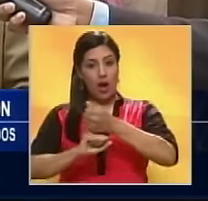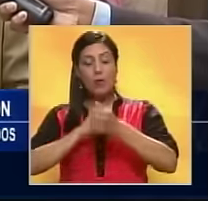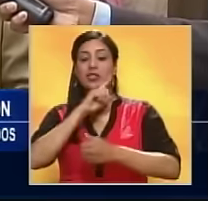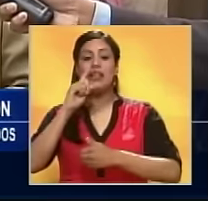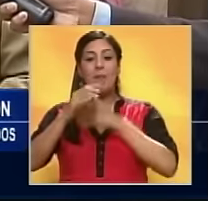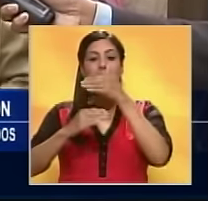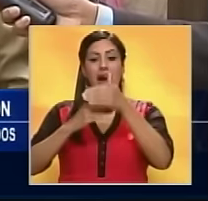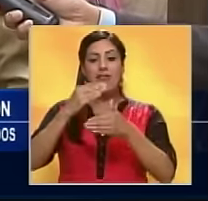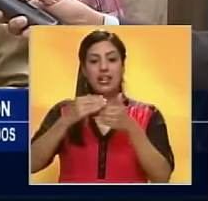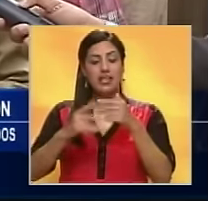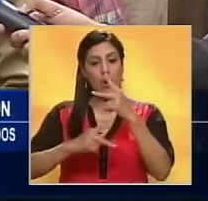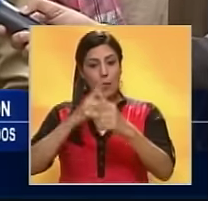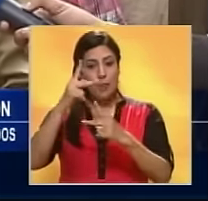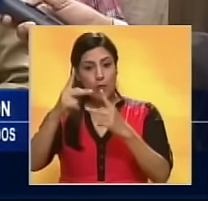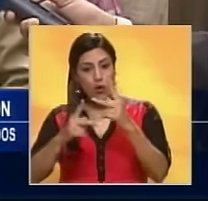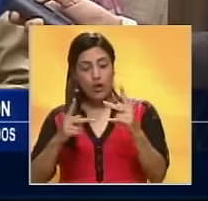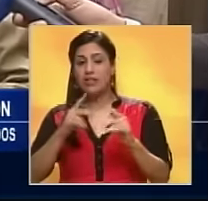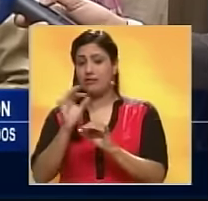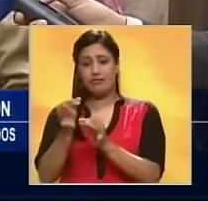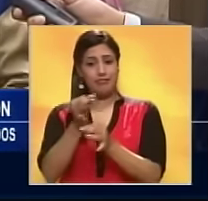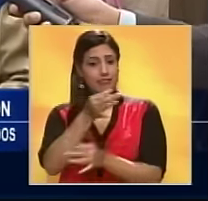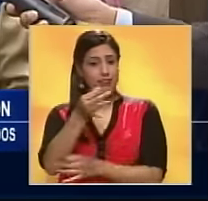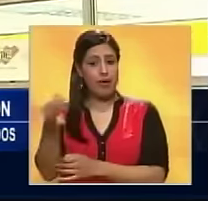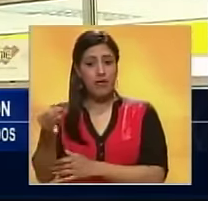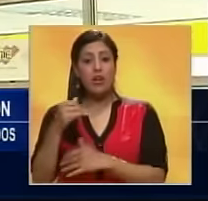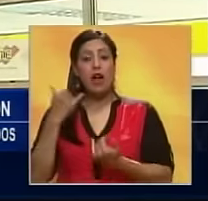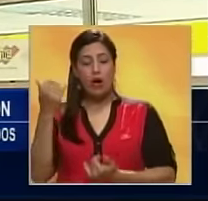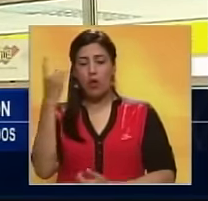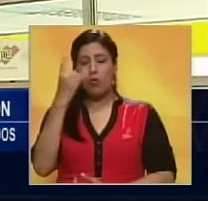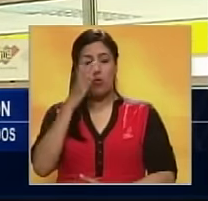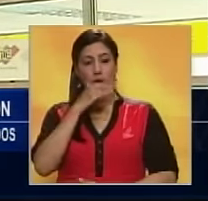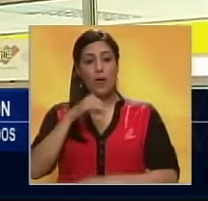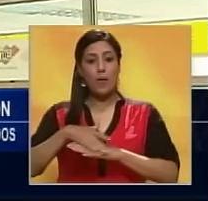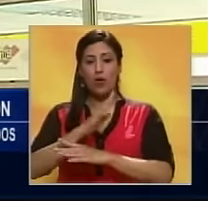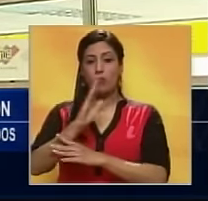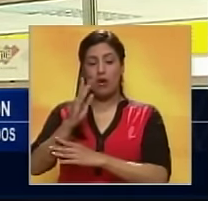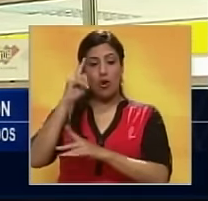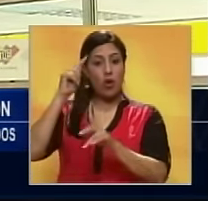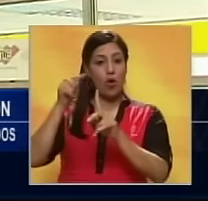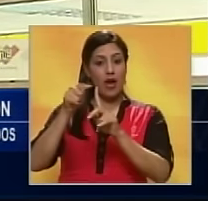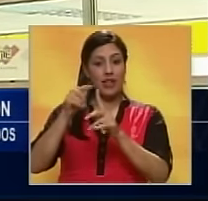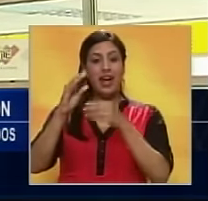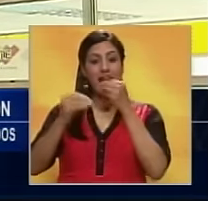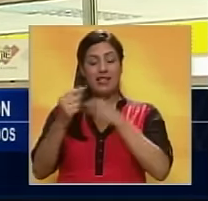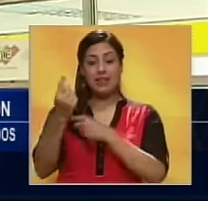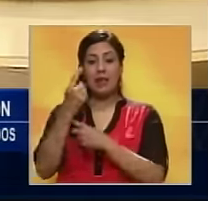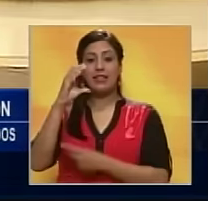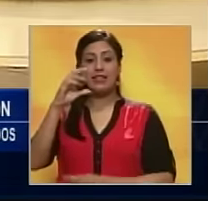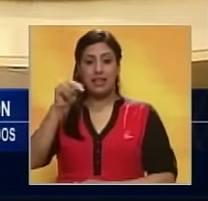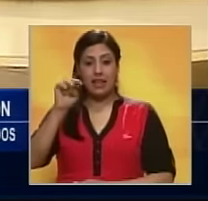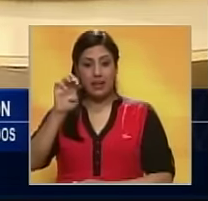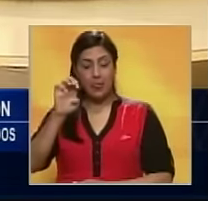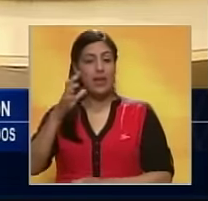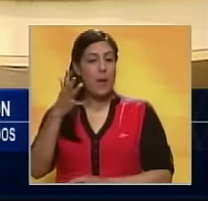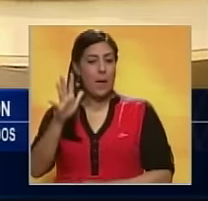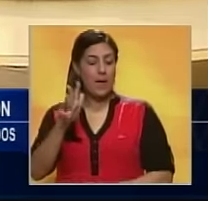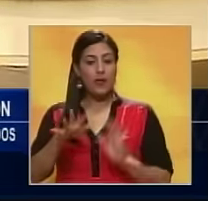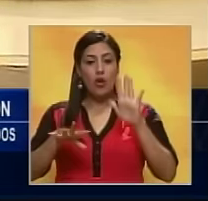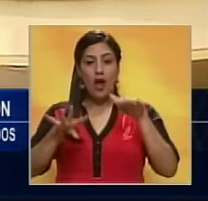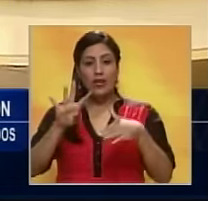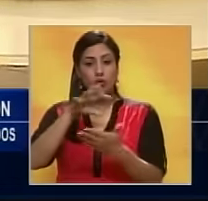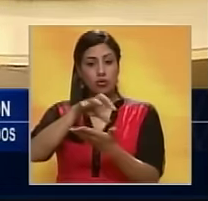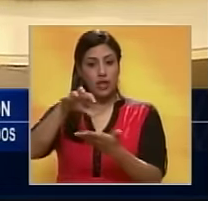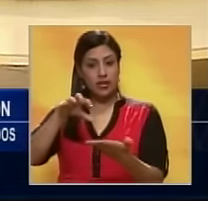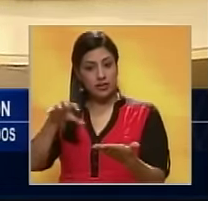Avanzada Progresista fue todo un éxito, indudable porque superaron la meta que estableció el CNE en por lo menos